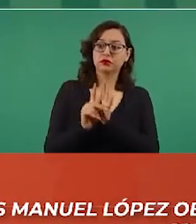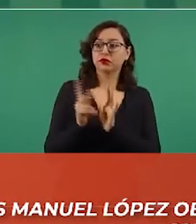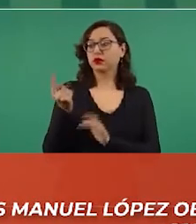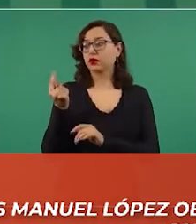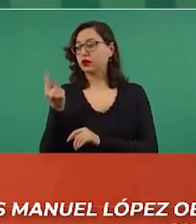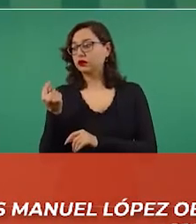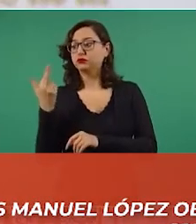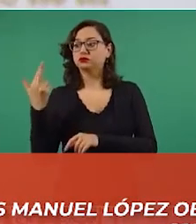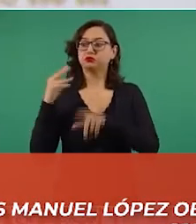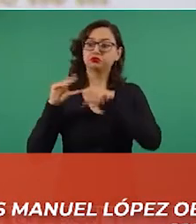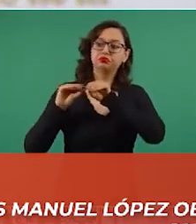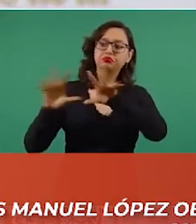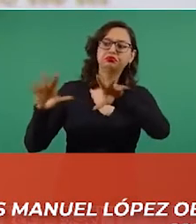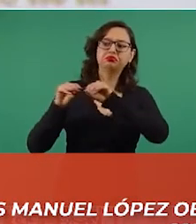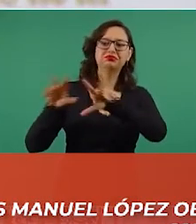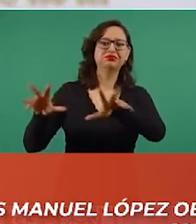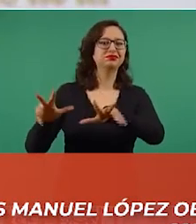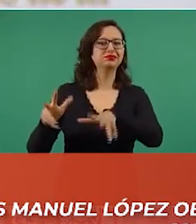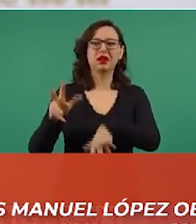controlados,